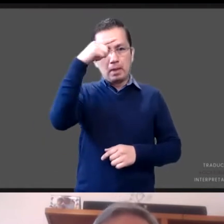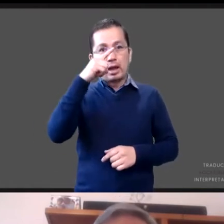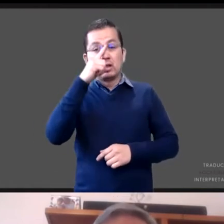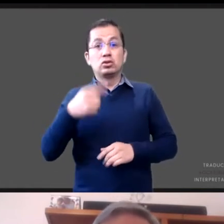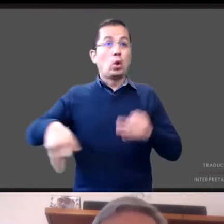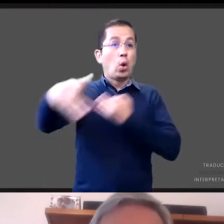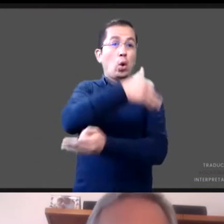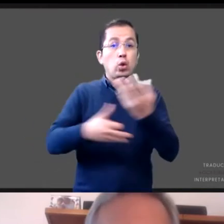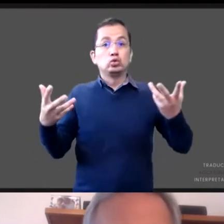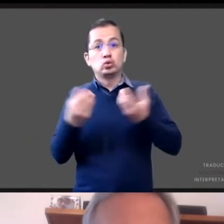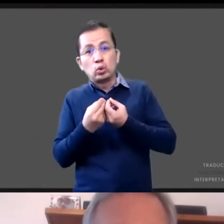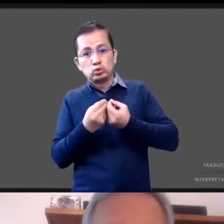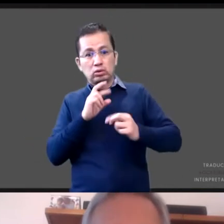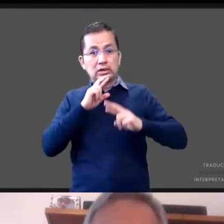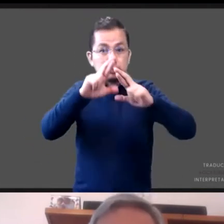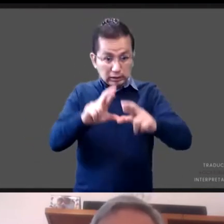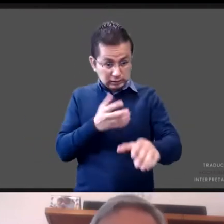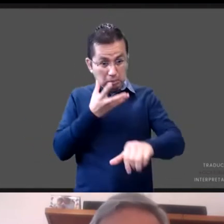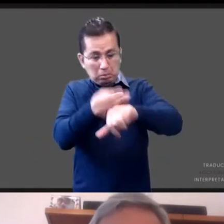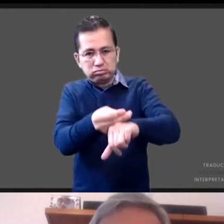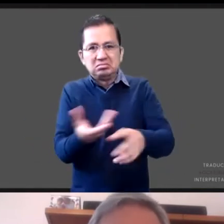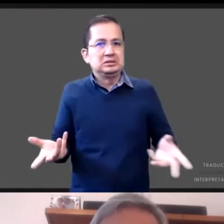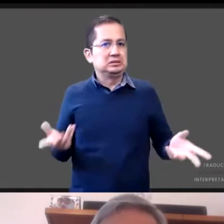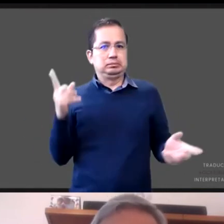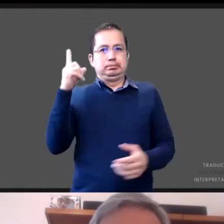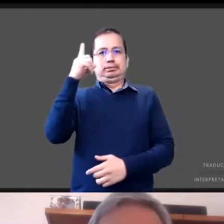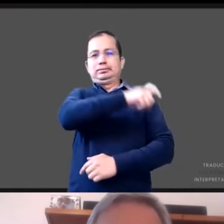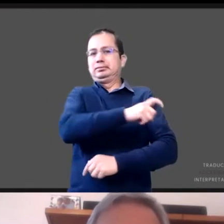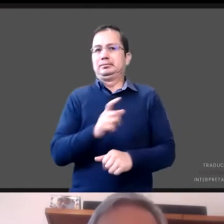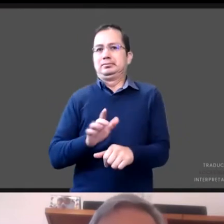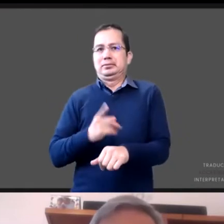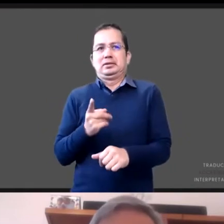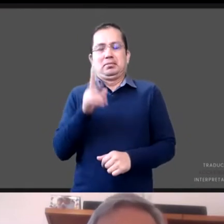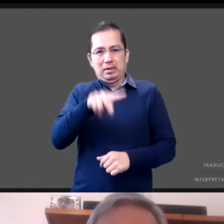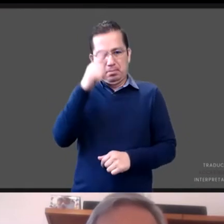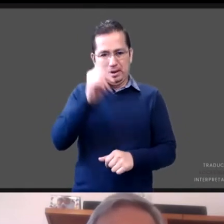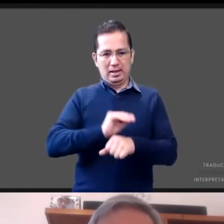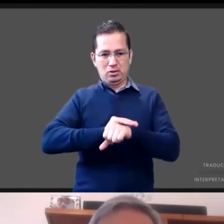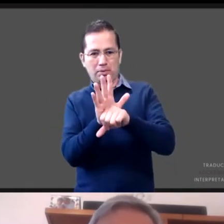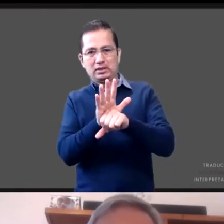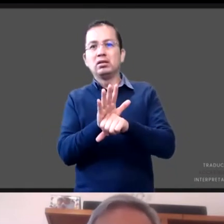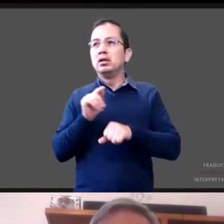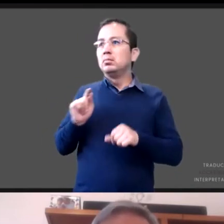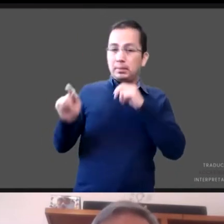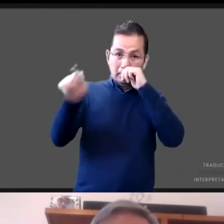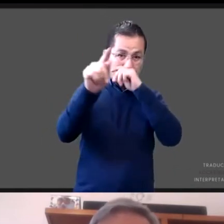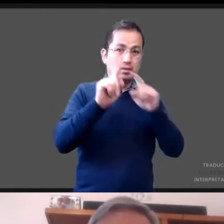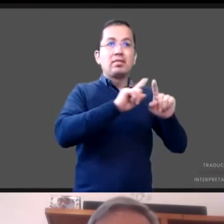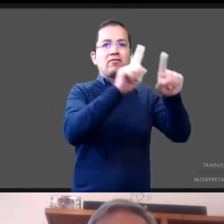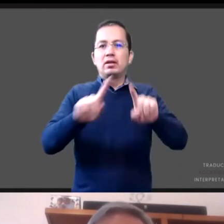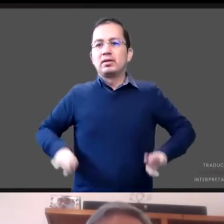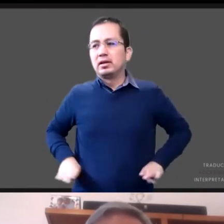la pandemia llega con las mismas dificultades y perspectivas a todo el sistema educativo en general, pero